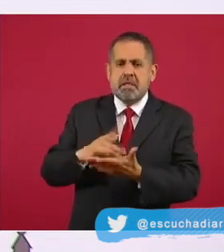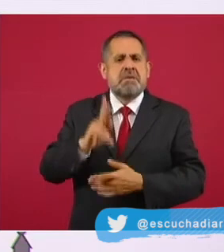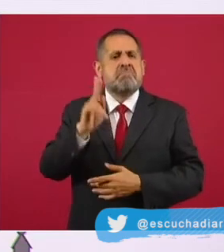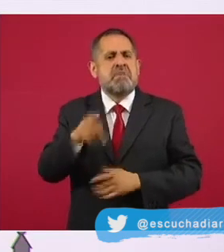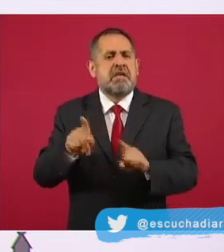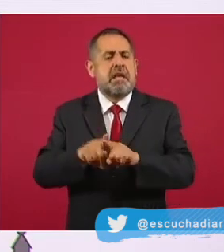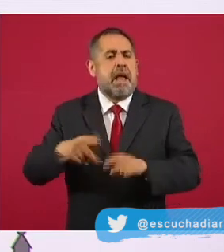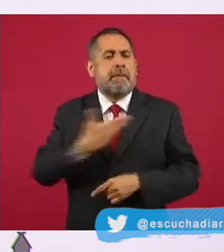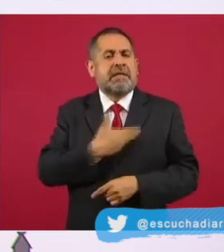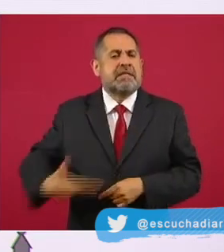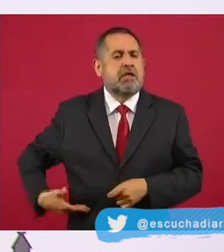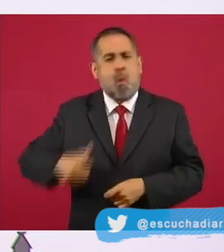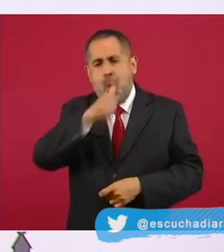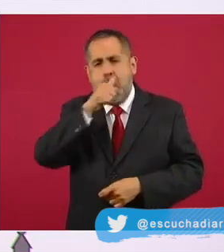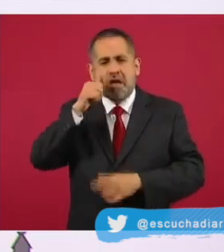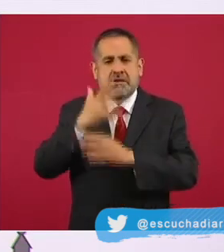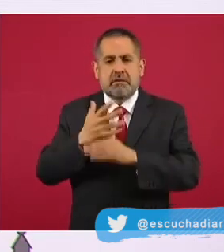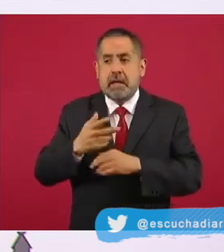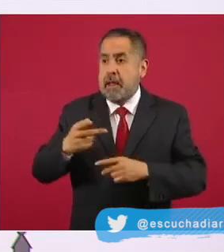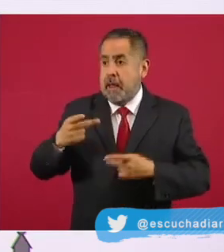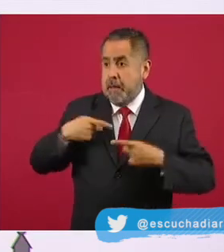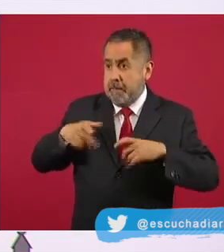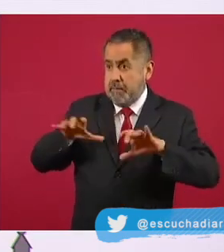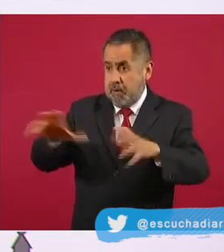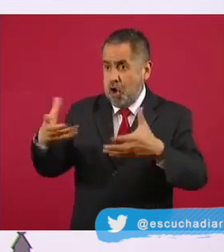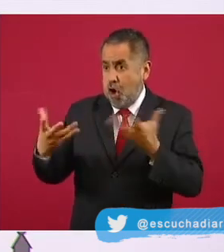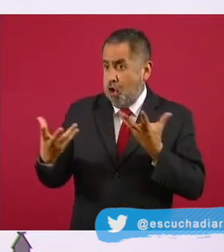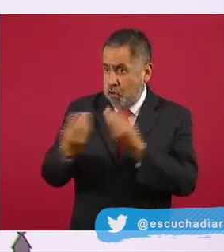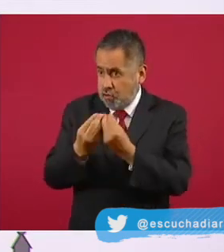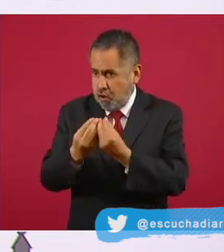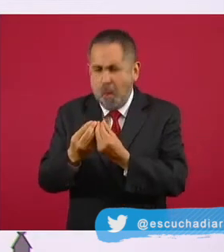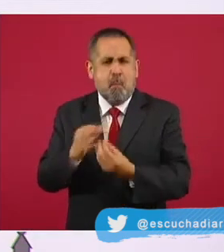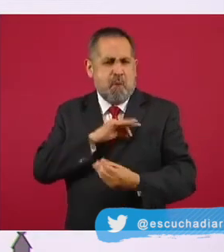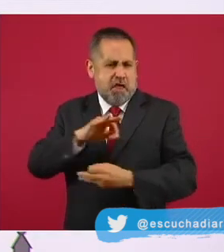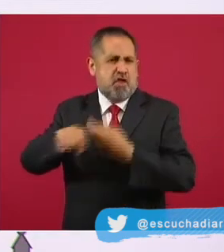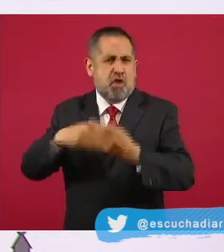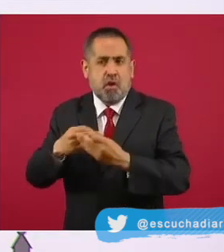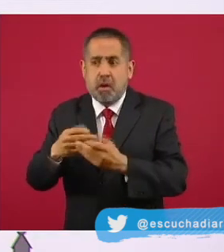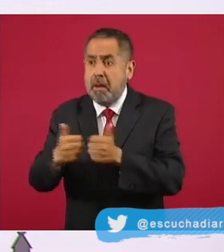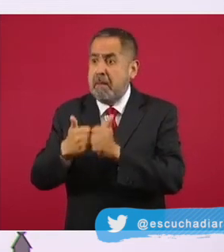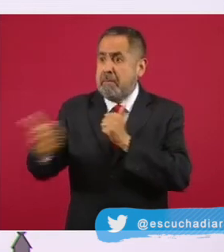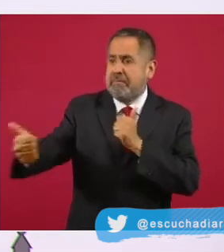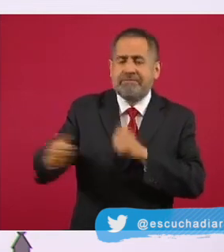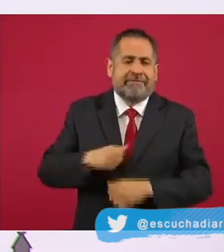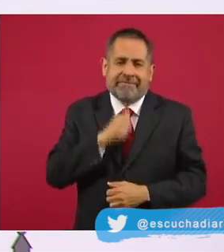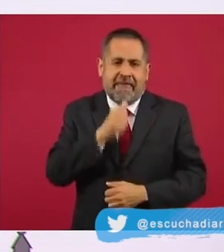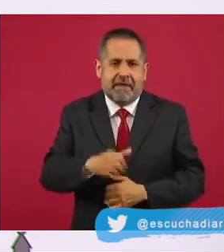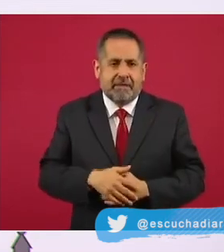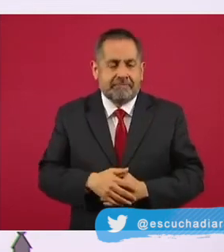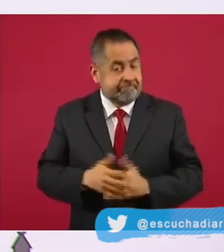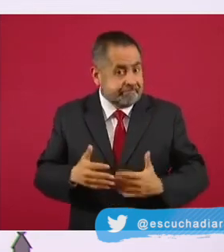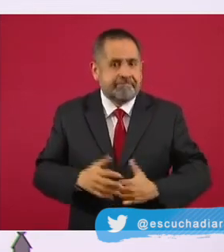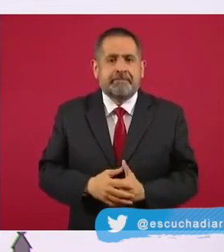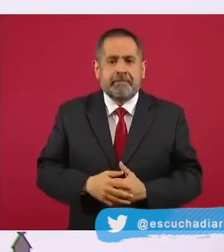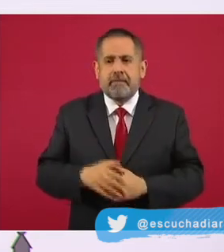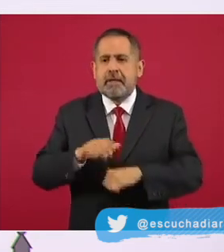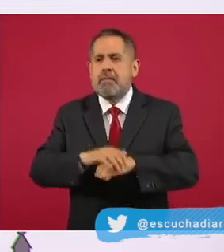presidente Juárez, con el pueblo todo, sin el pueblo nada. Amigas y